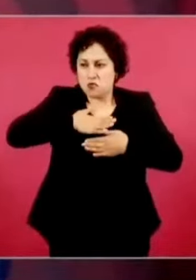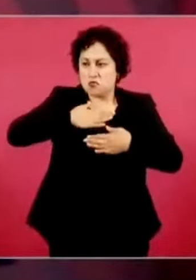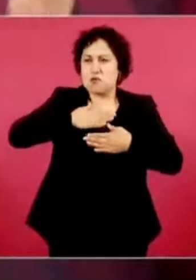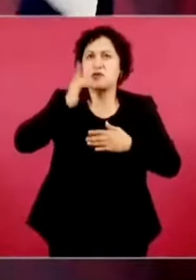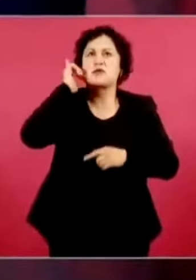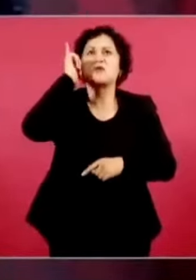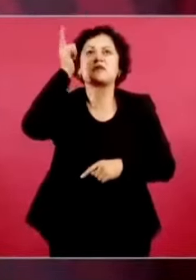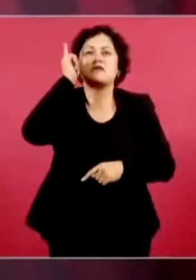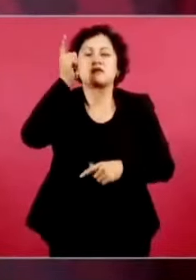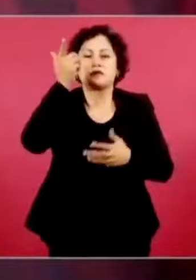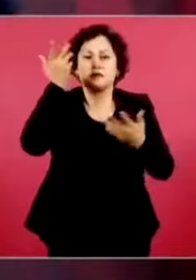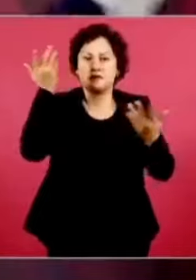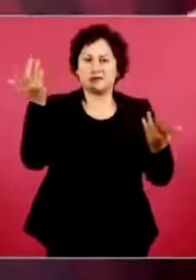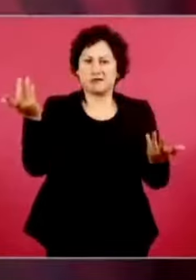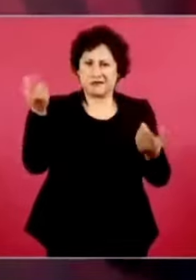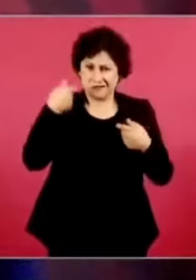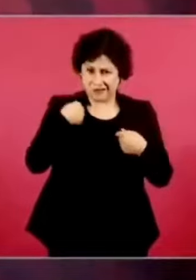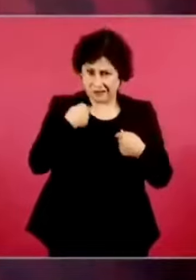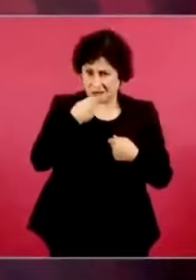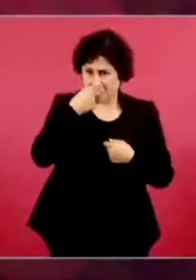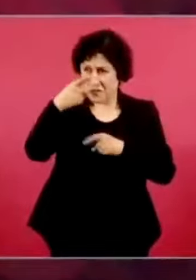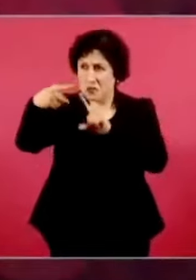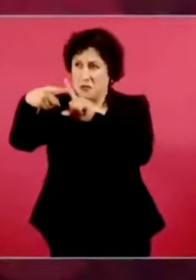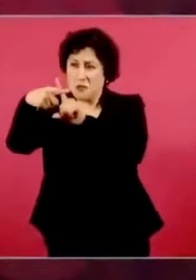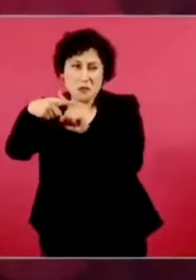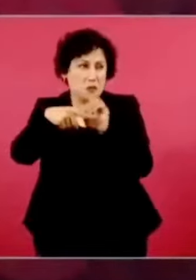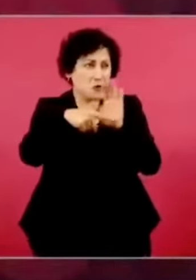No estoy hablando a favor de nadie.